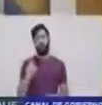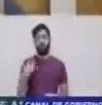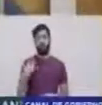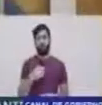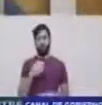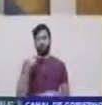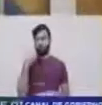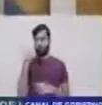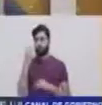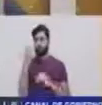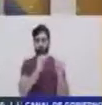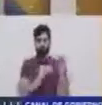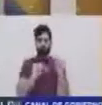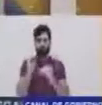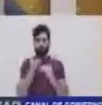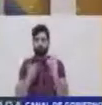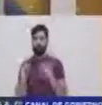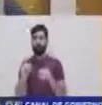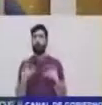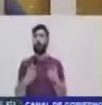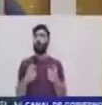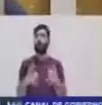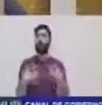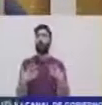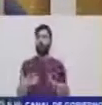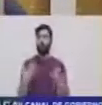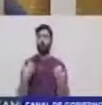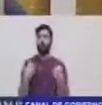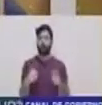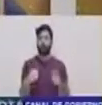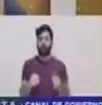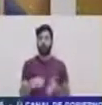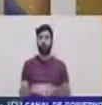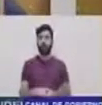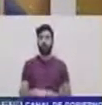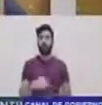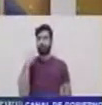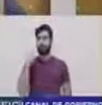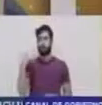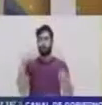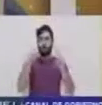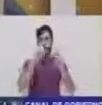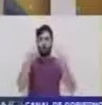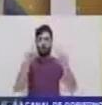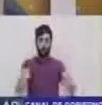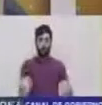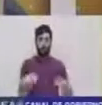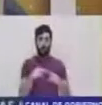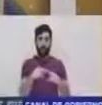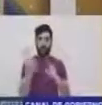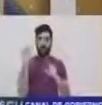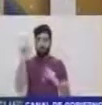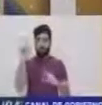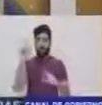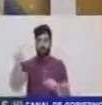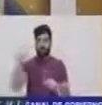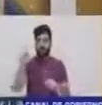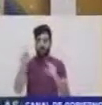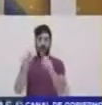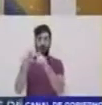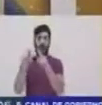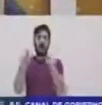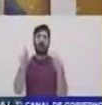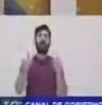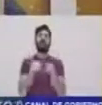los lados del cuadrado, porque si notamos claramente el lado del cuadrado corresponde al diámetro del círculo. Sería muy,